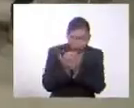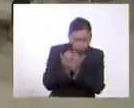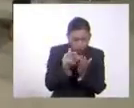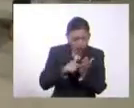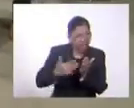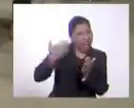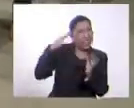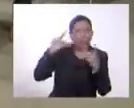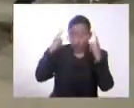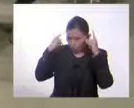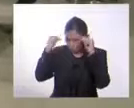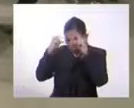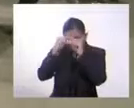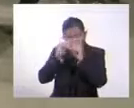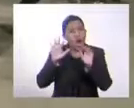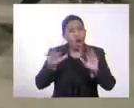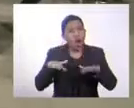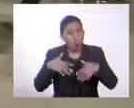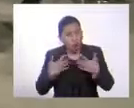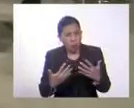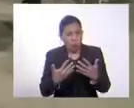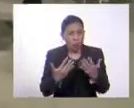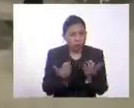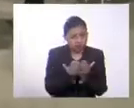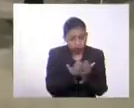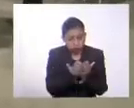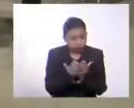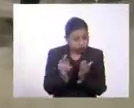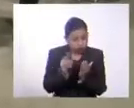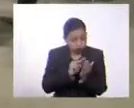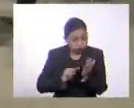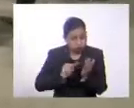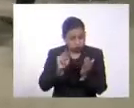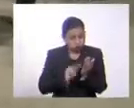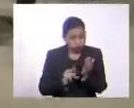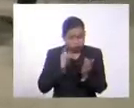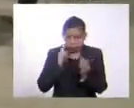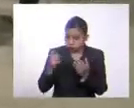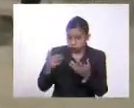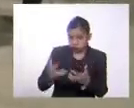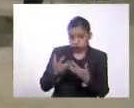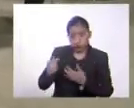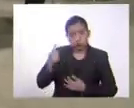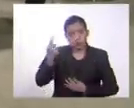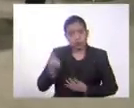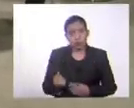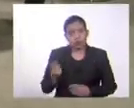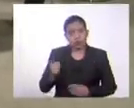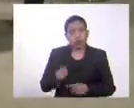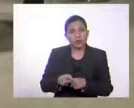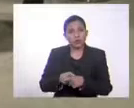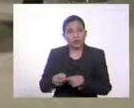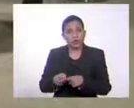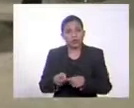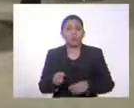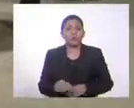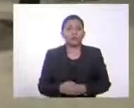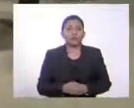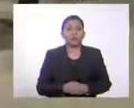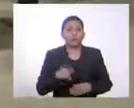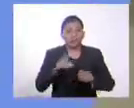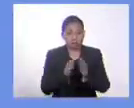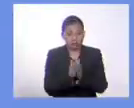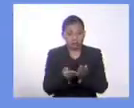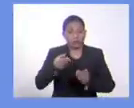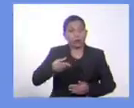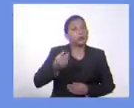ingleses. Y hay un libro muy importante que es necesario quizás mencionarlo para que los estudiantes que quieran